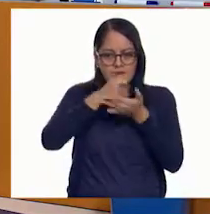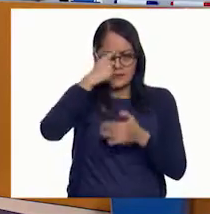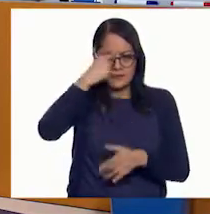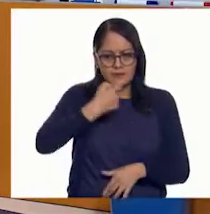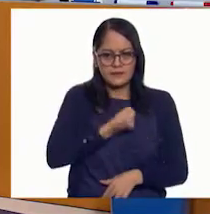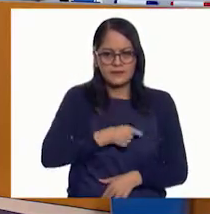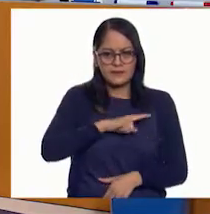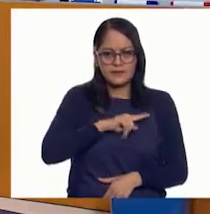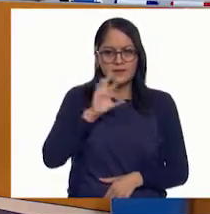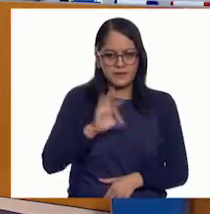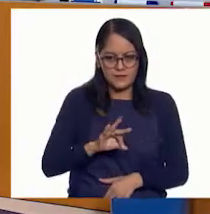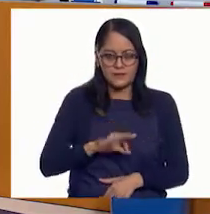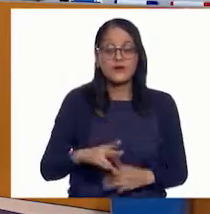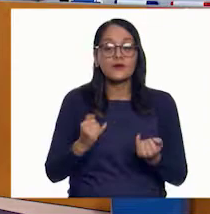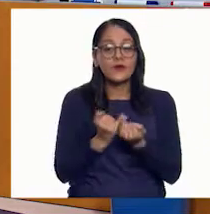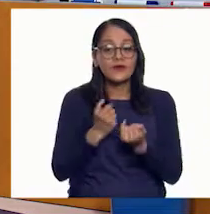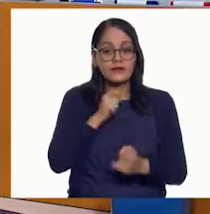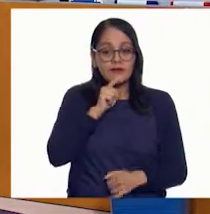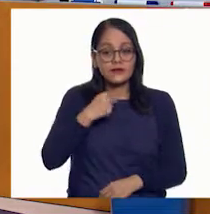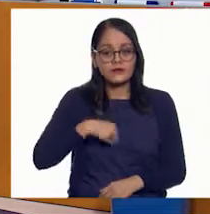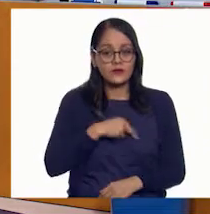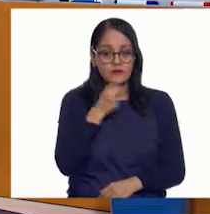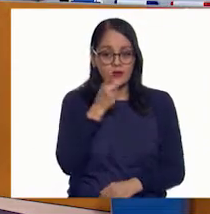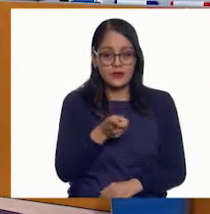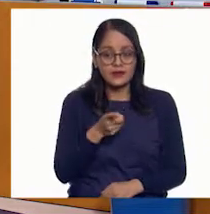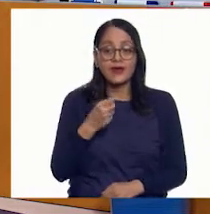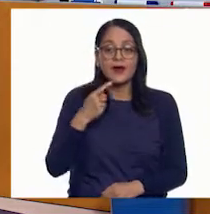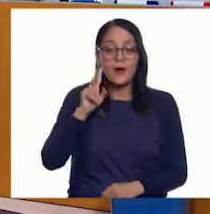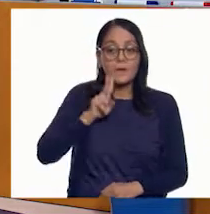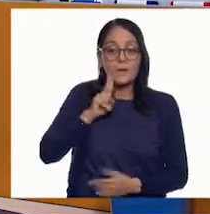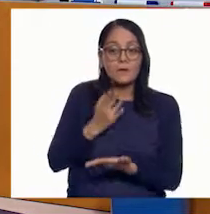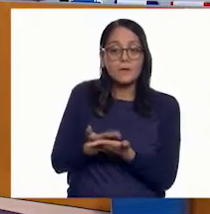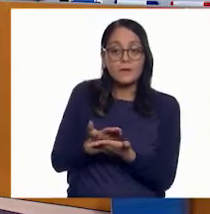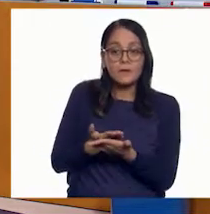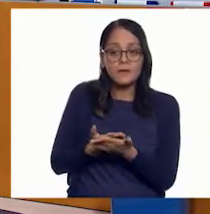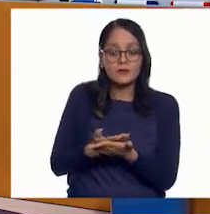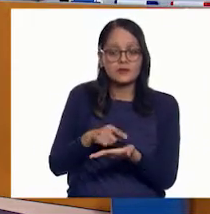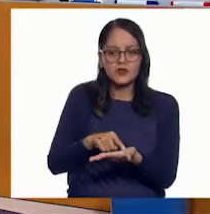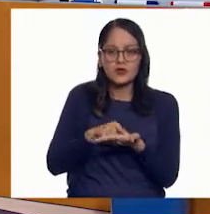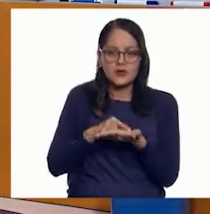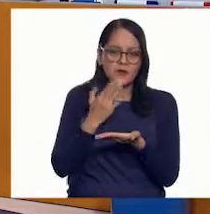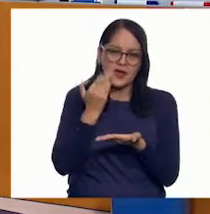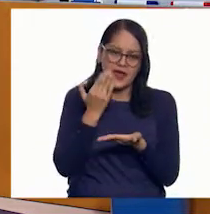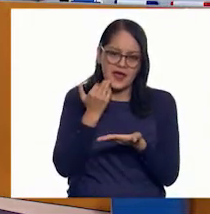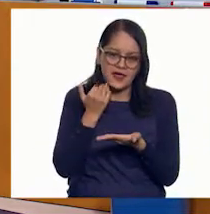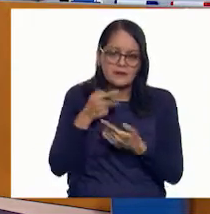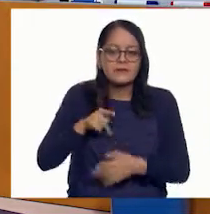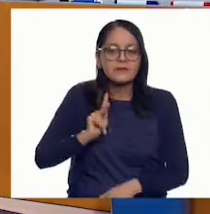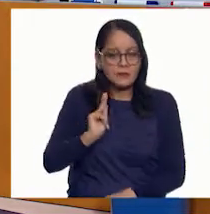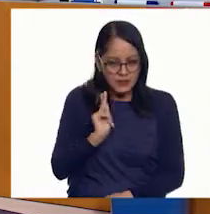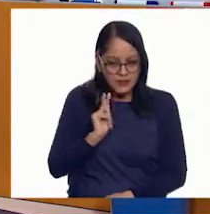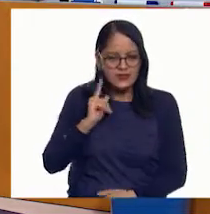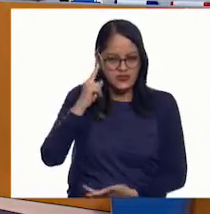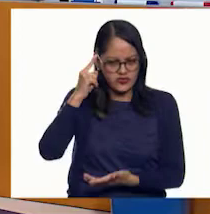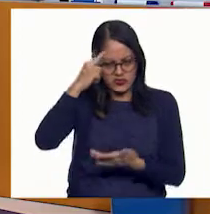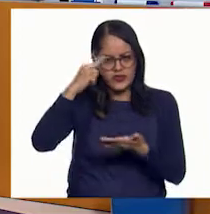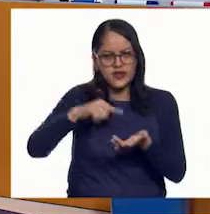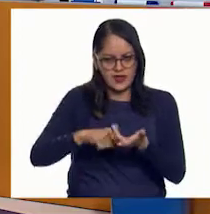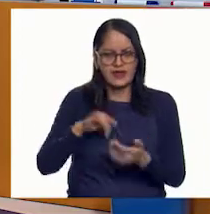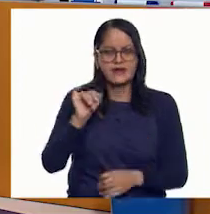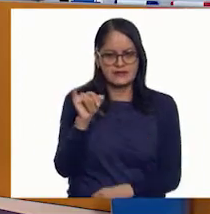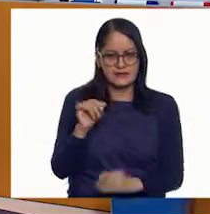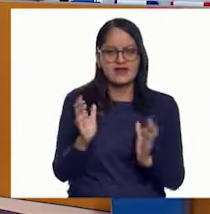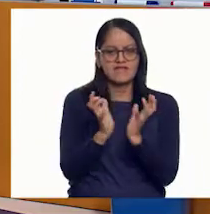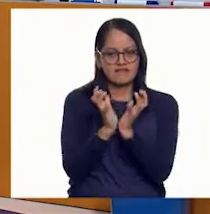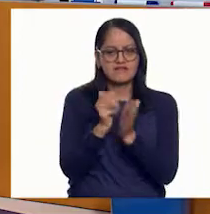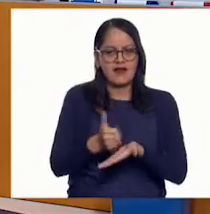salud. Y también dijimos que no estaba comprobado, muchos de sus beneficios no están comprobados, pero sí, sin duda, sabemos de su